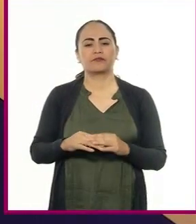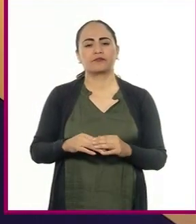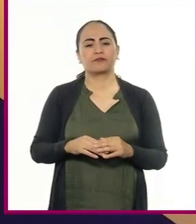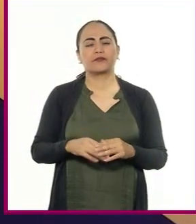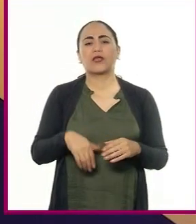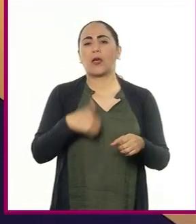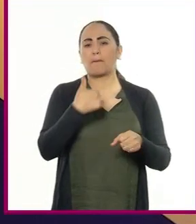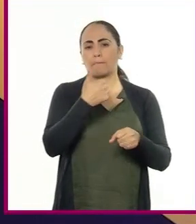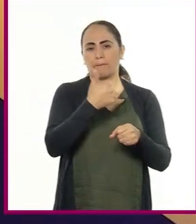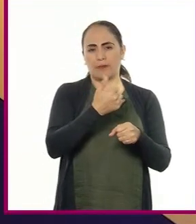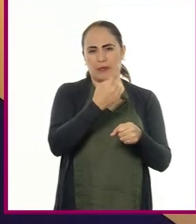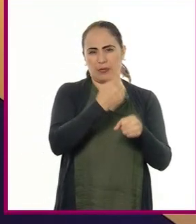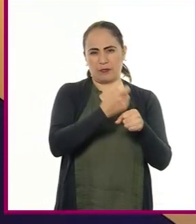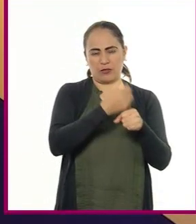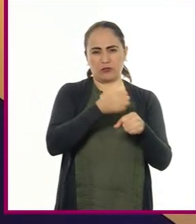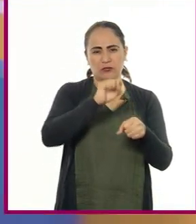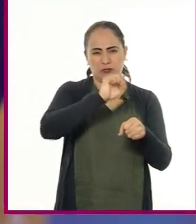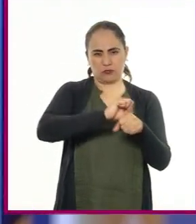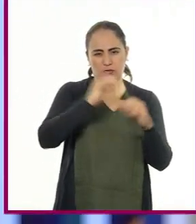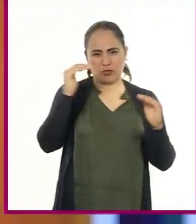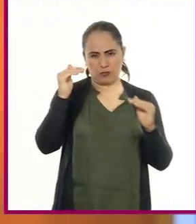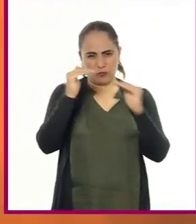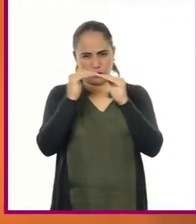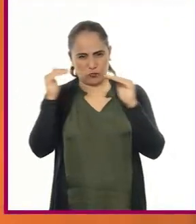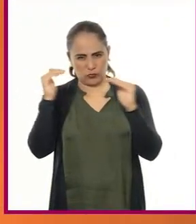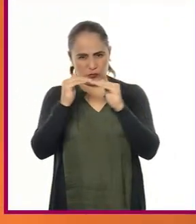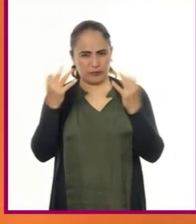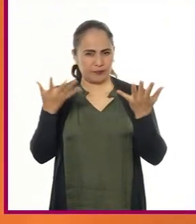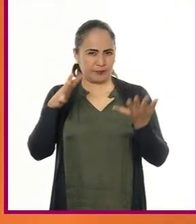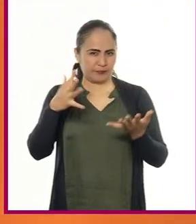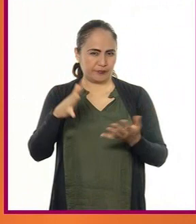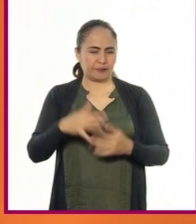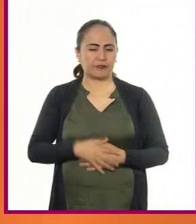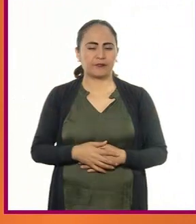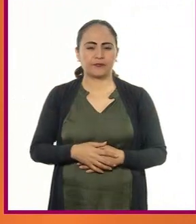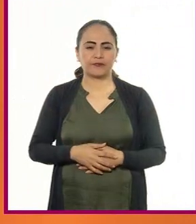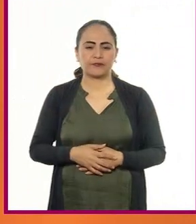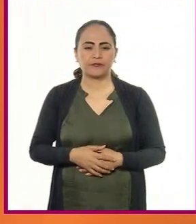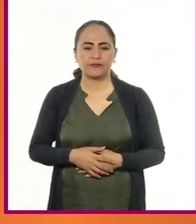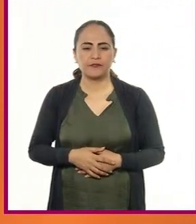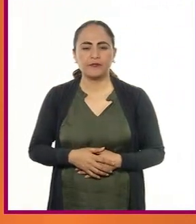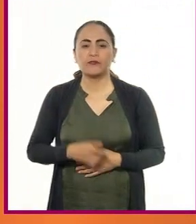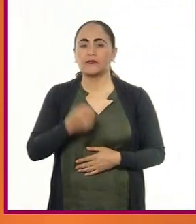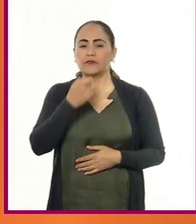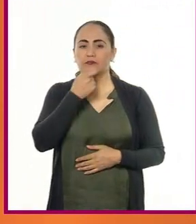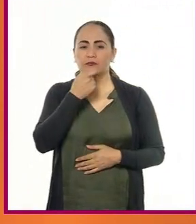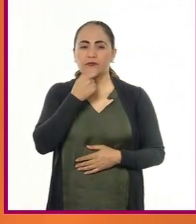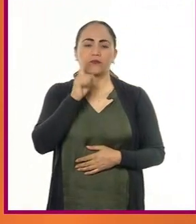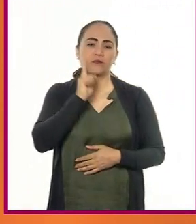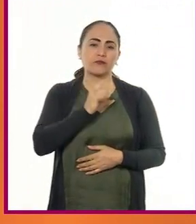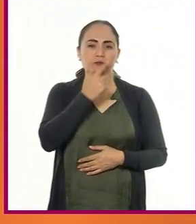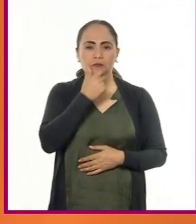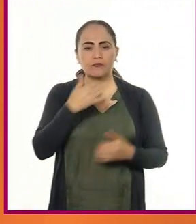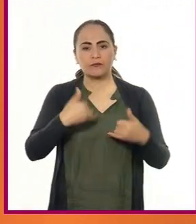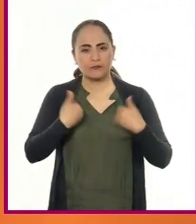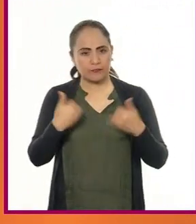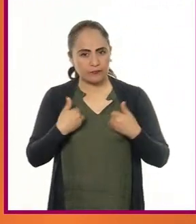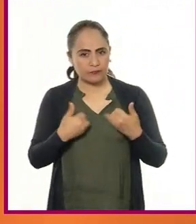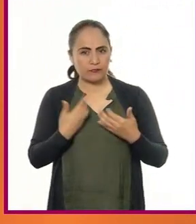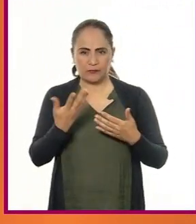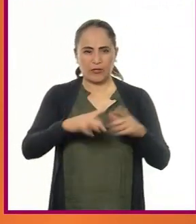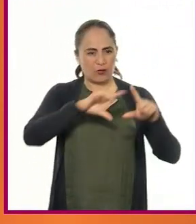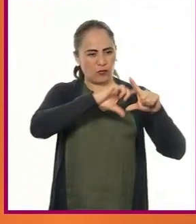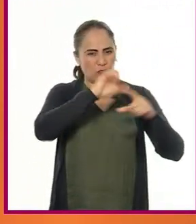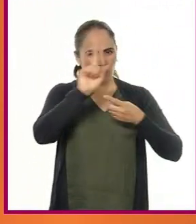al primer ciclo de secundaria. Otra situación relativa a las niñas, los niños y adolescentes a